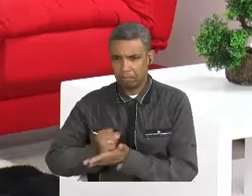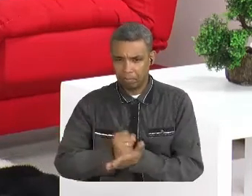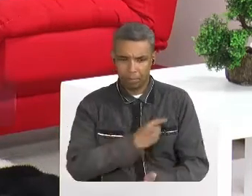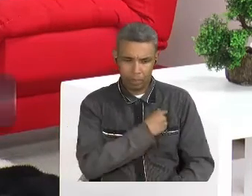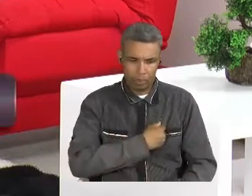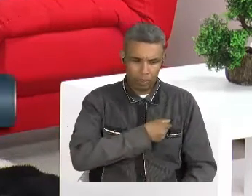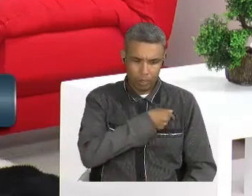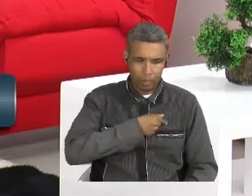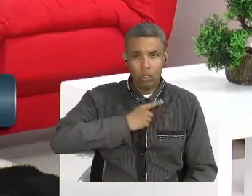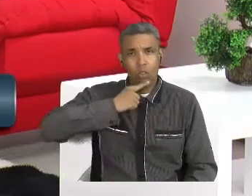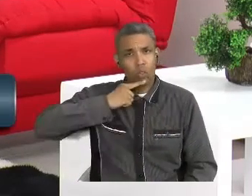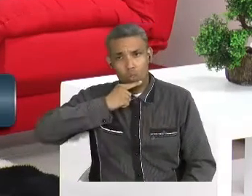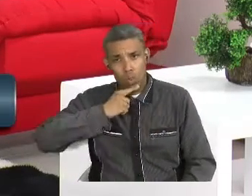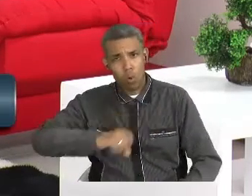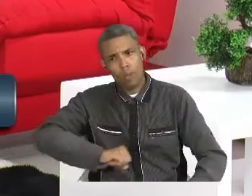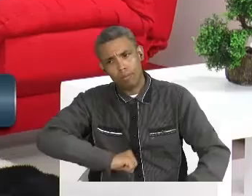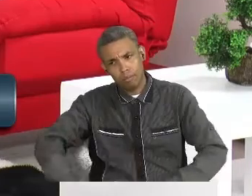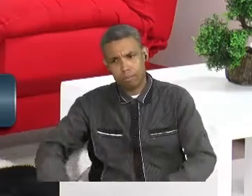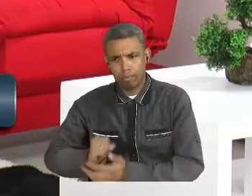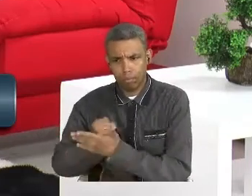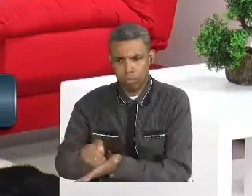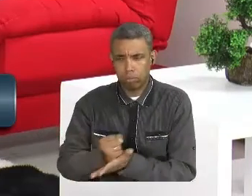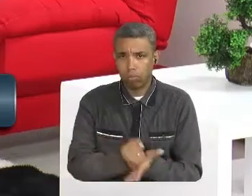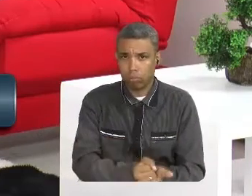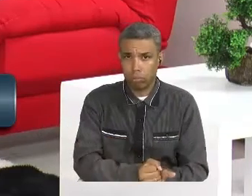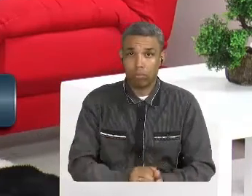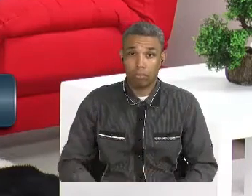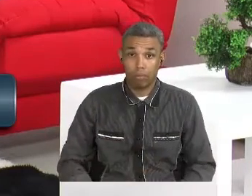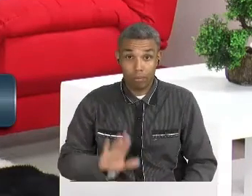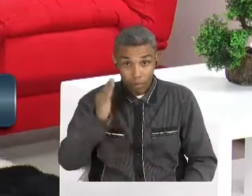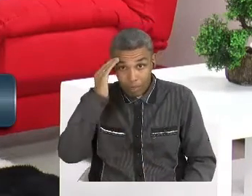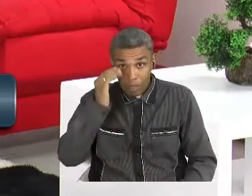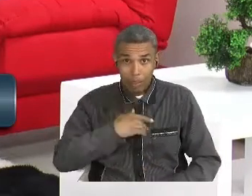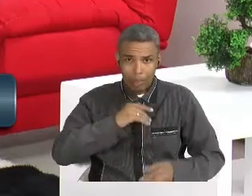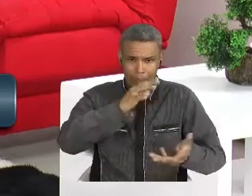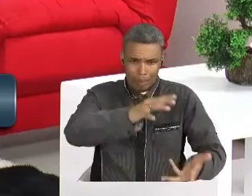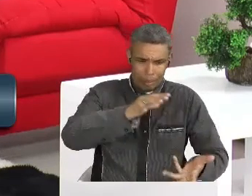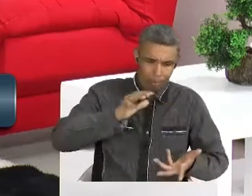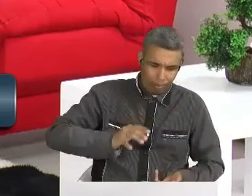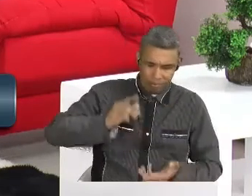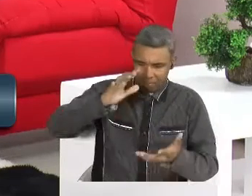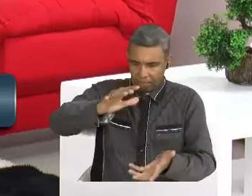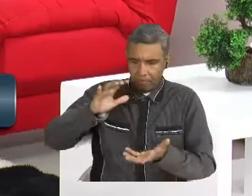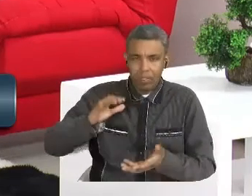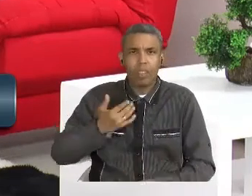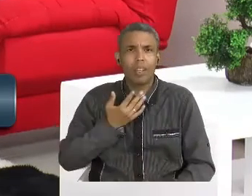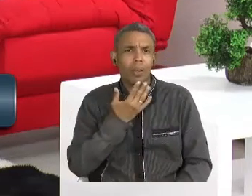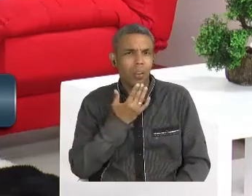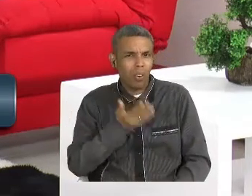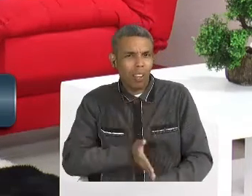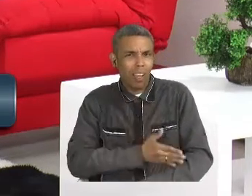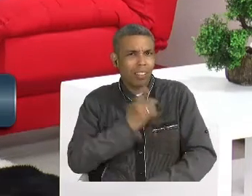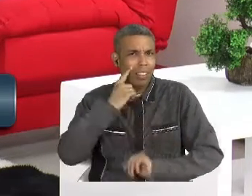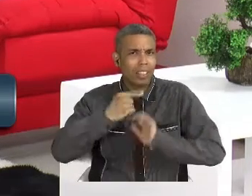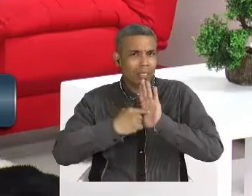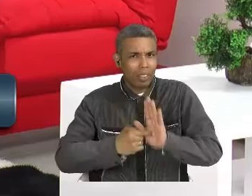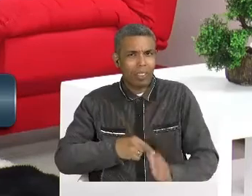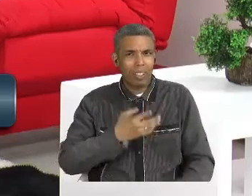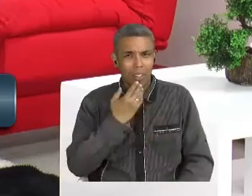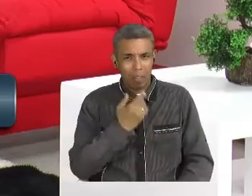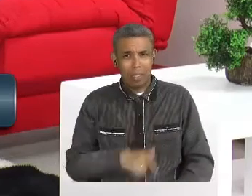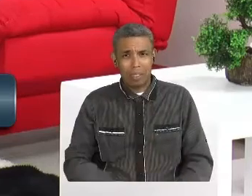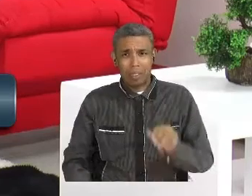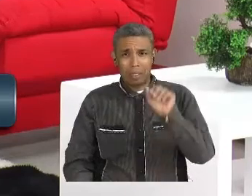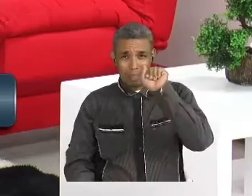una recolecta por kits. Ustedes pudieron observar en pantalla sobre cómo están conformados estos kits para que ustedes